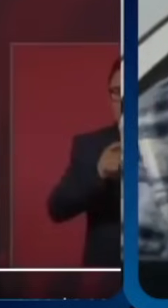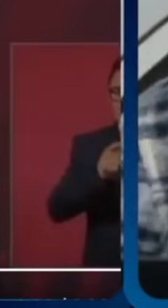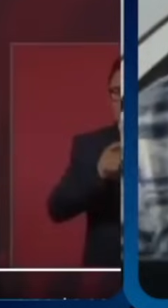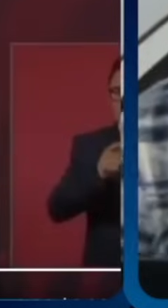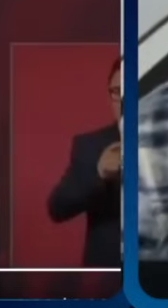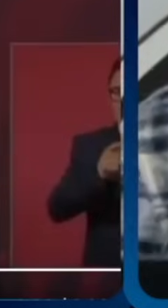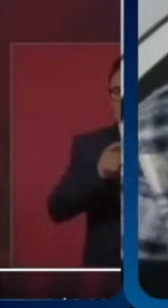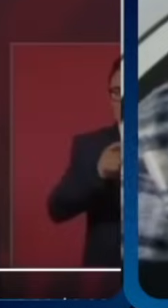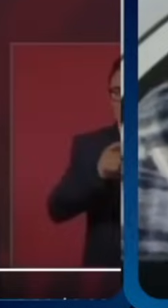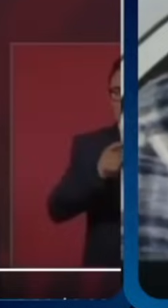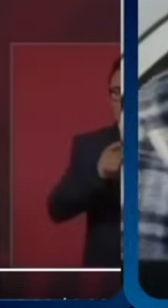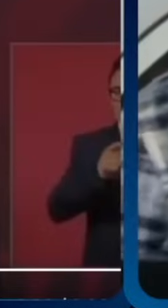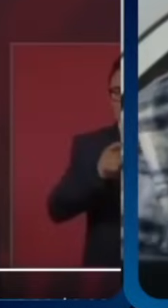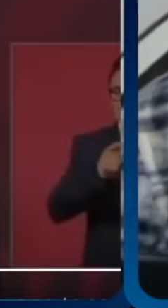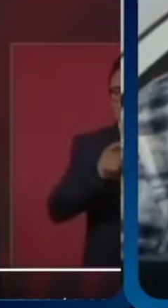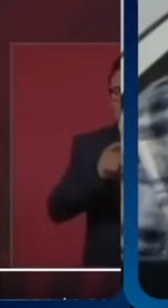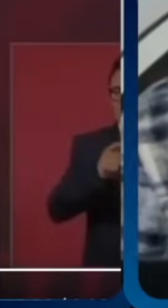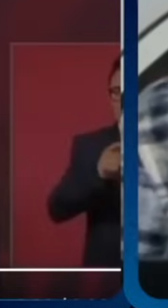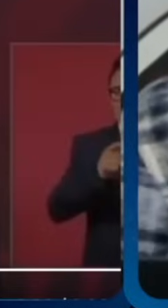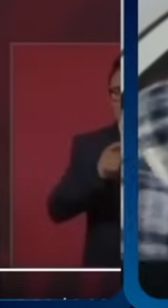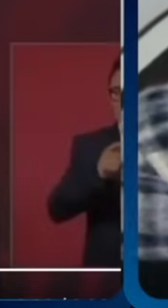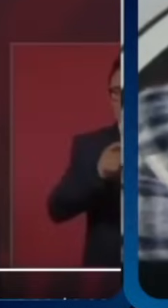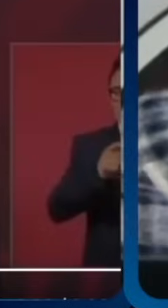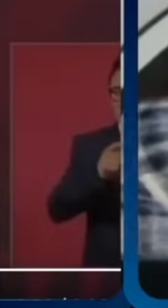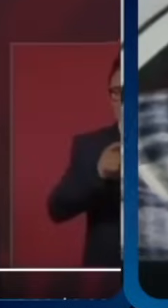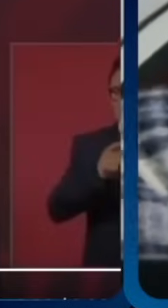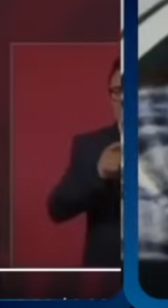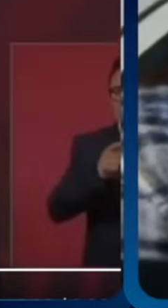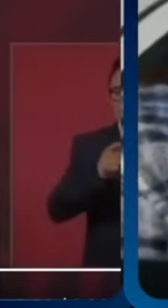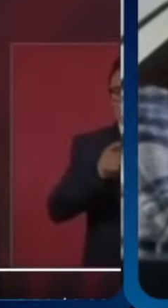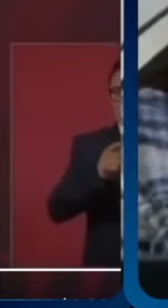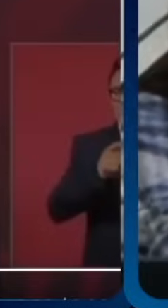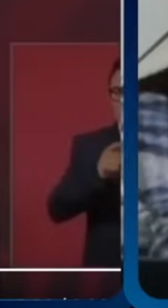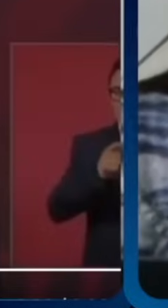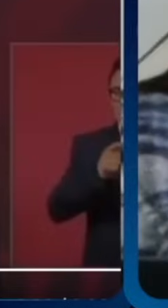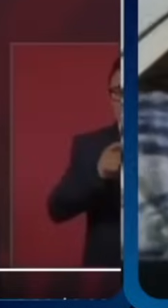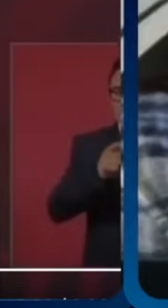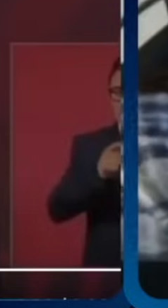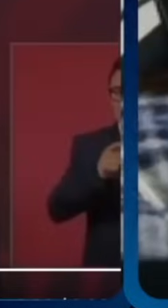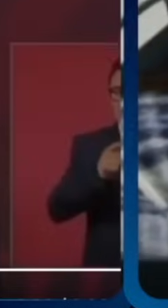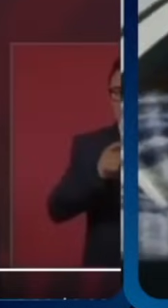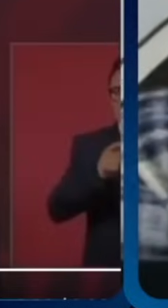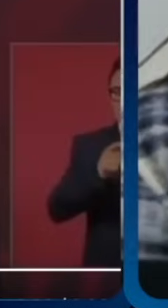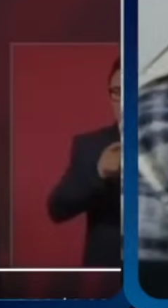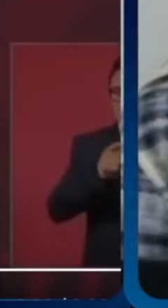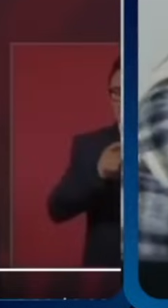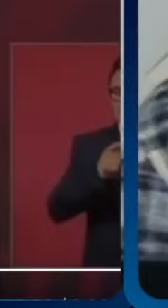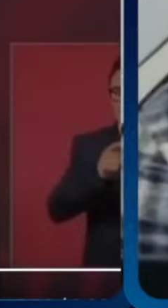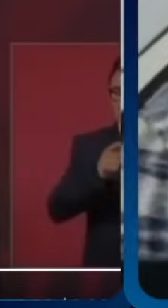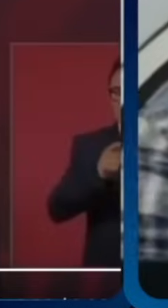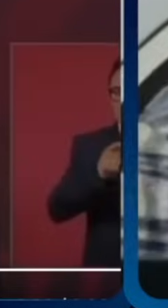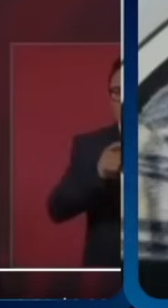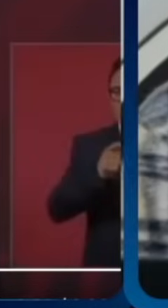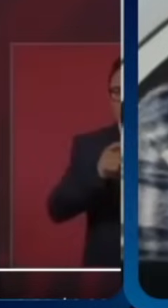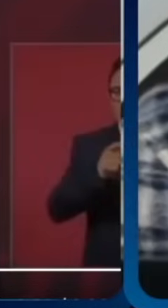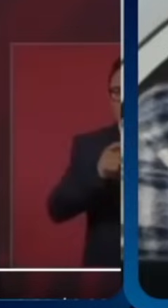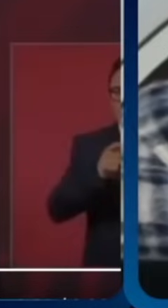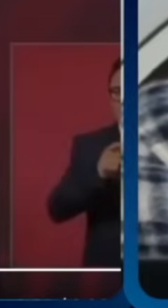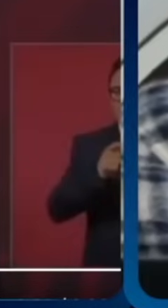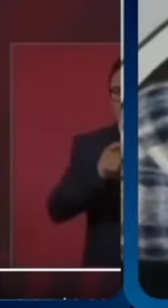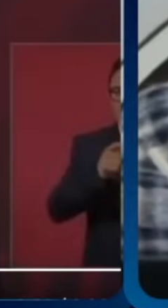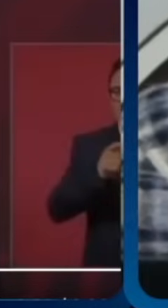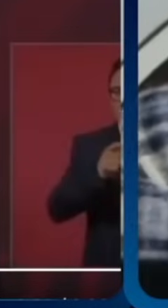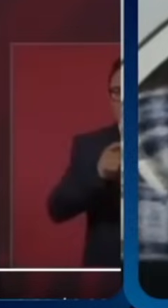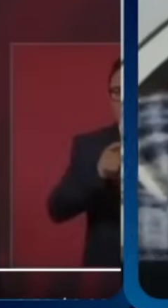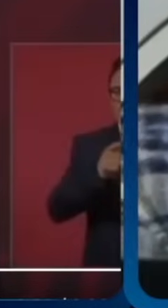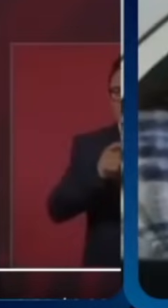los espacios de votaciones y toma de decisiones, ¿no? Que sepa que cuenta con nosotros,